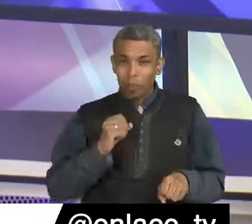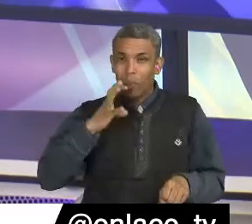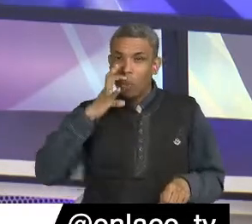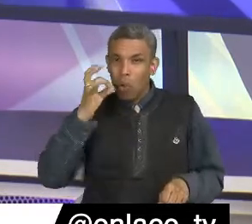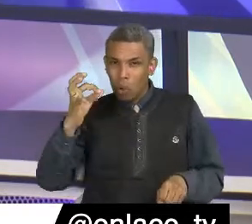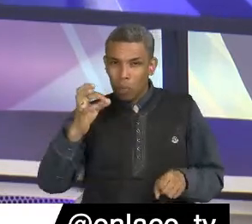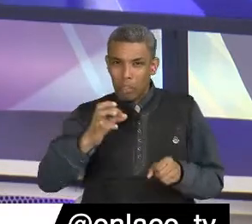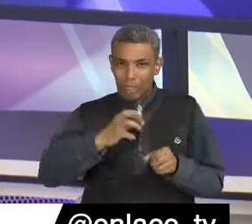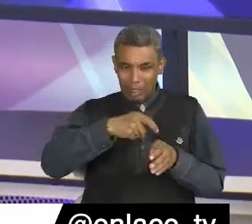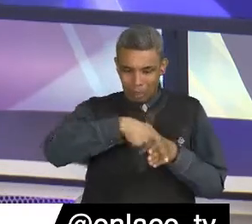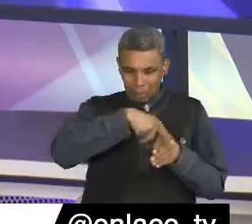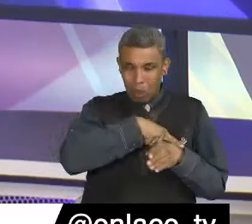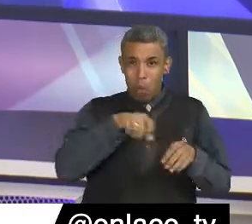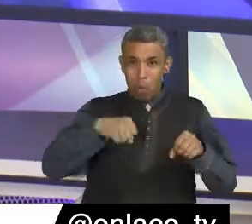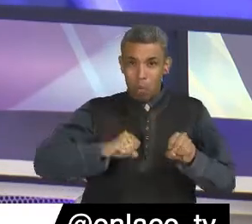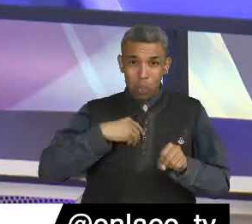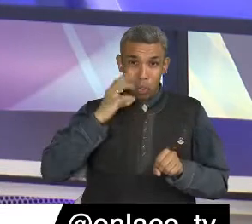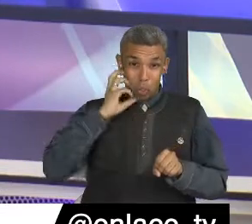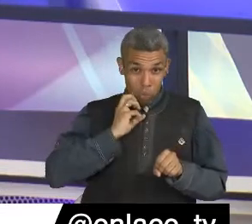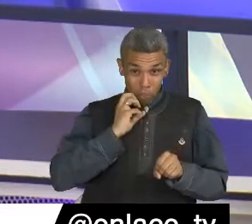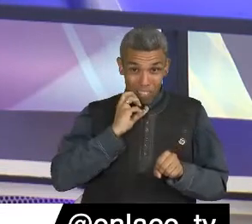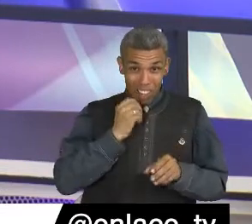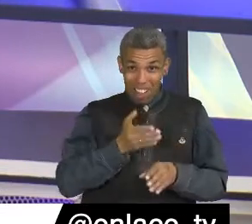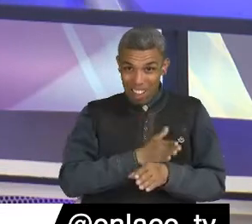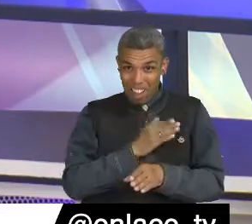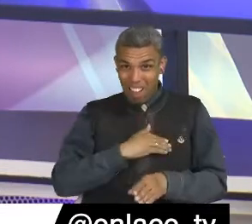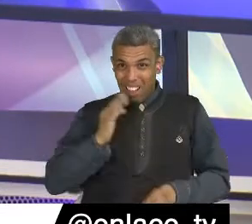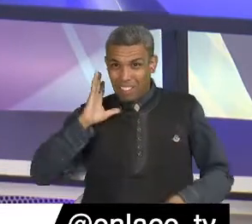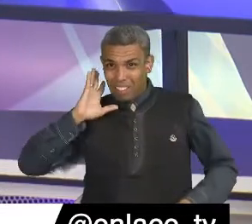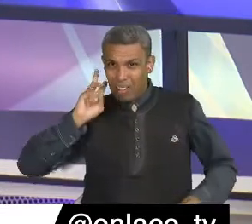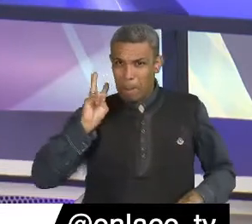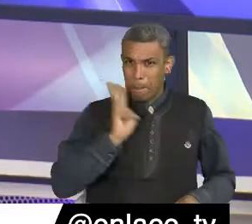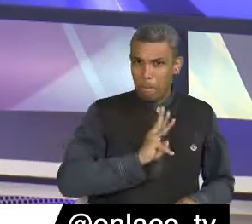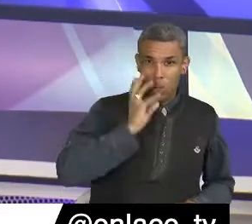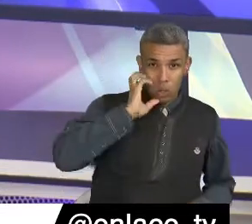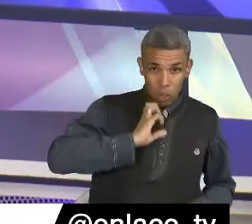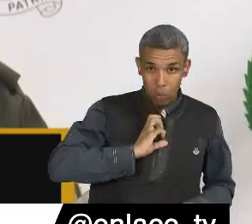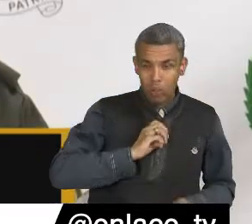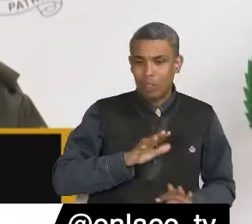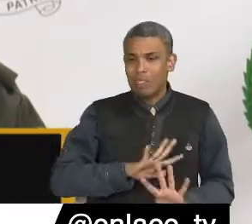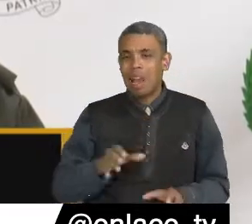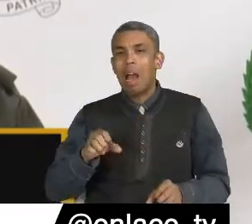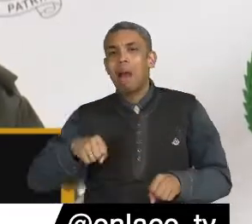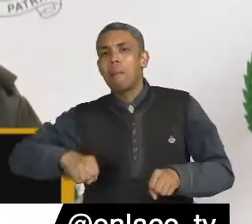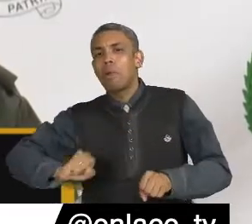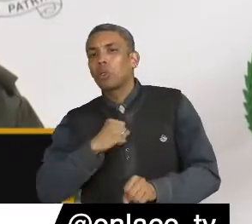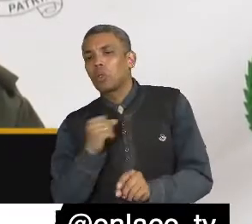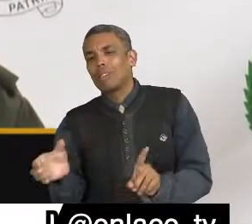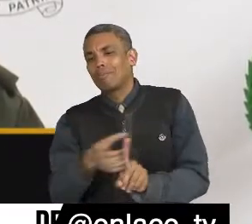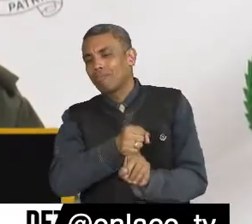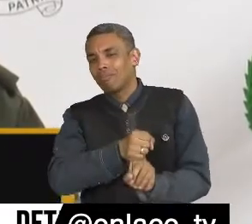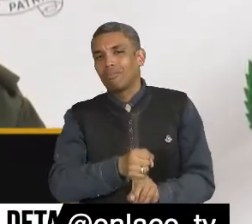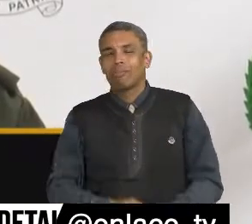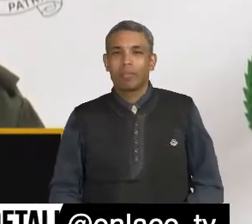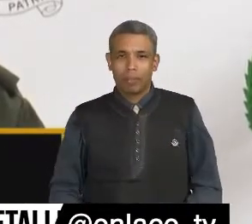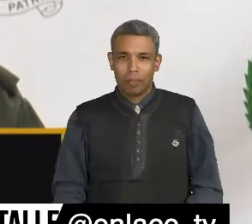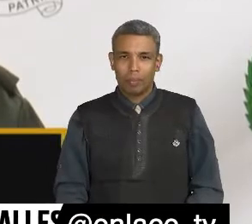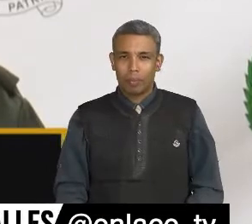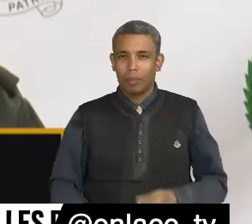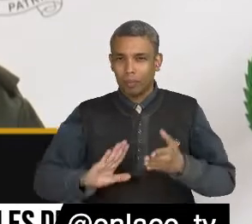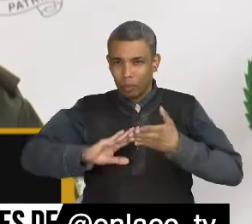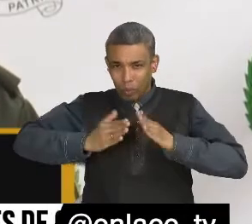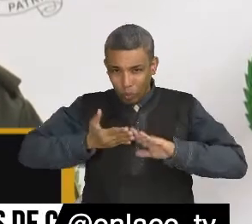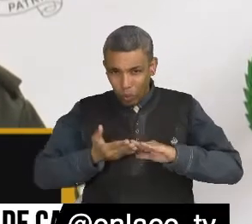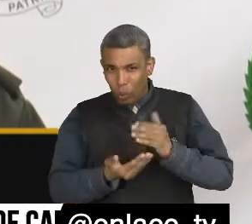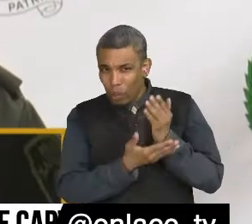Cuatro Muros. Información a la que le hizo cubrimiento Enlace Noticias este jueves. Bueno, gracias pues a la información ciudadana, a